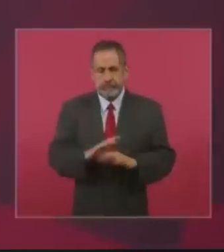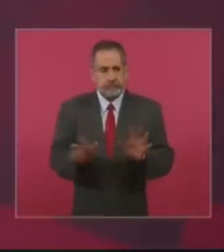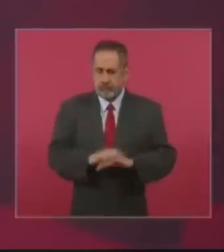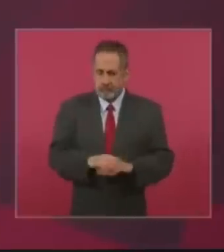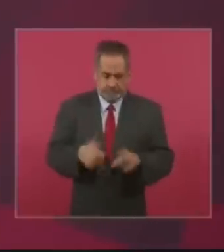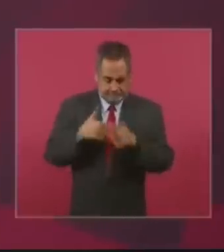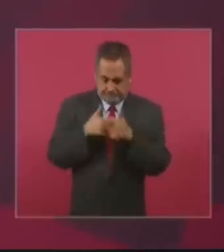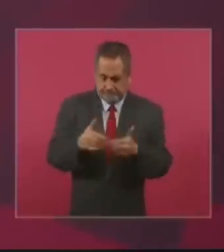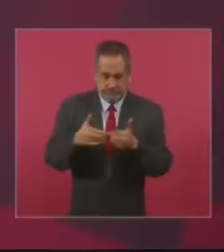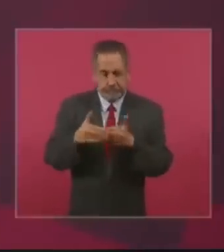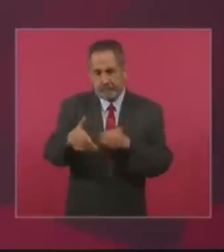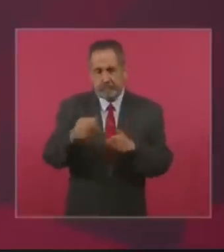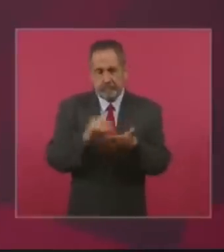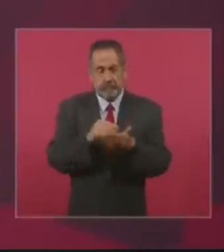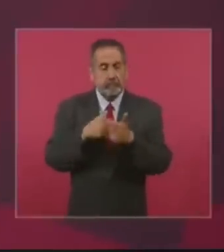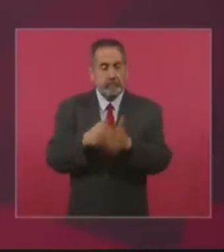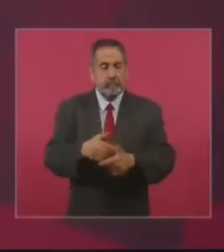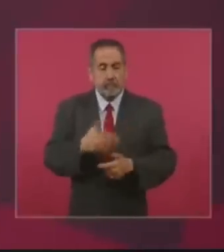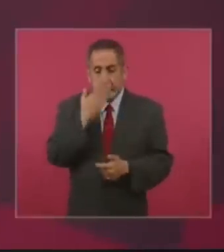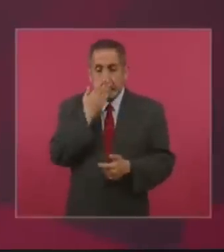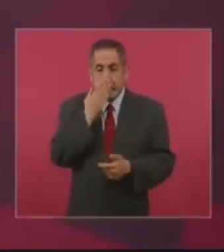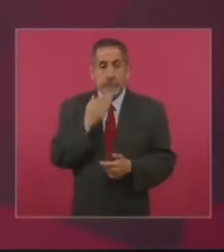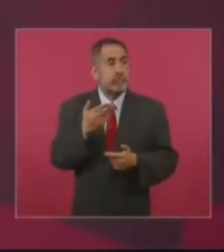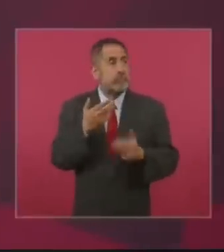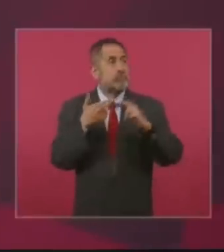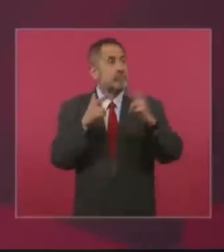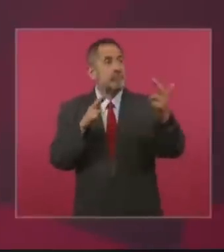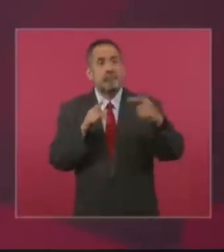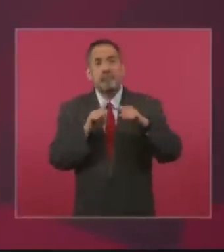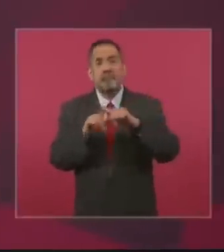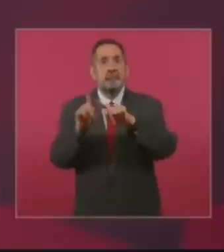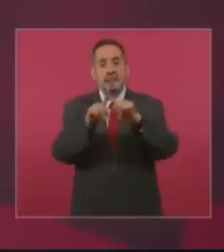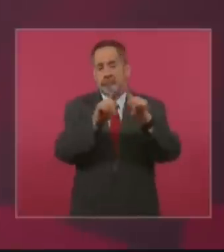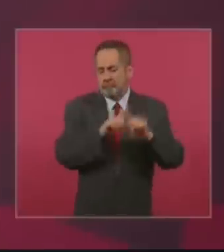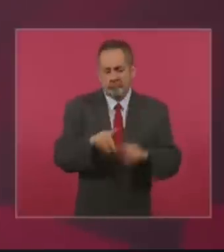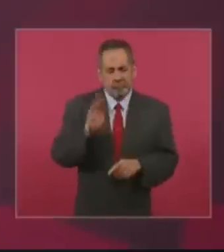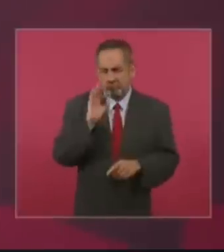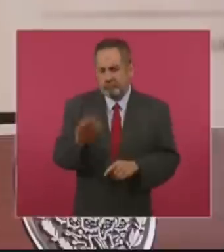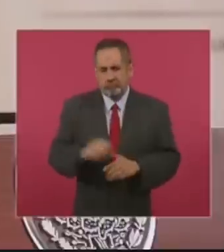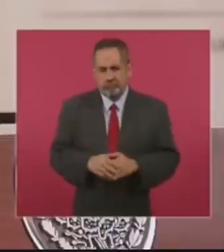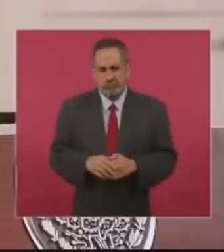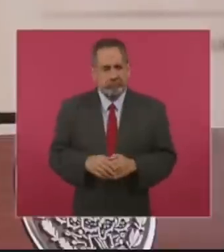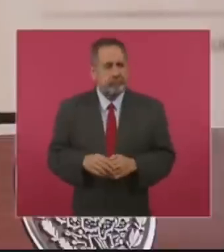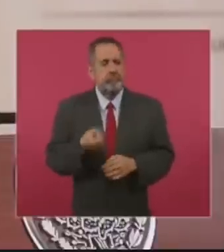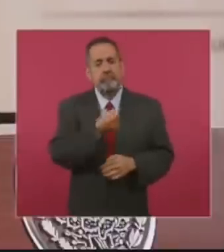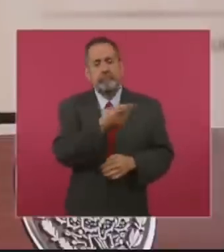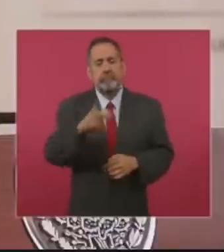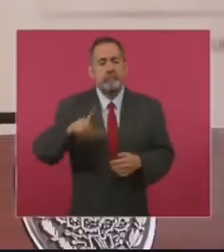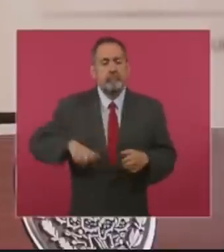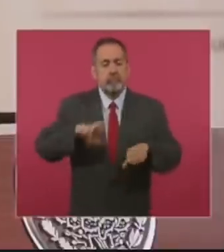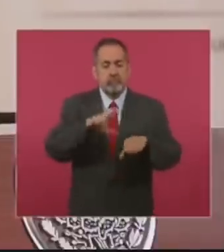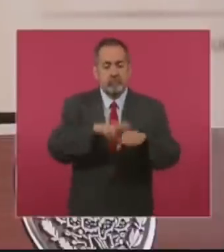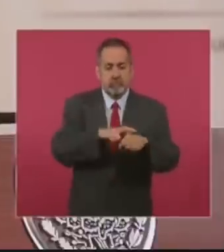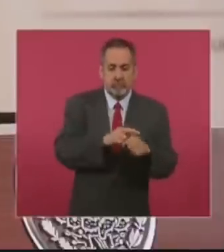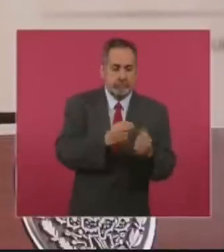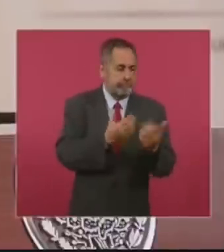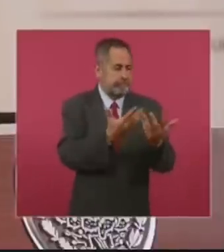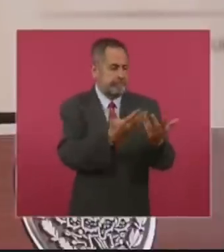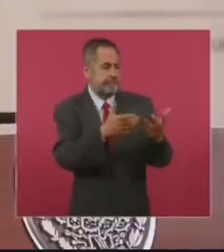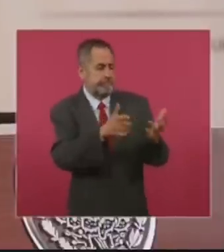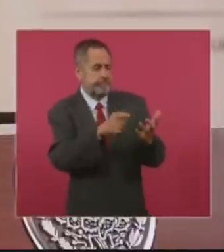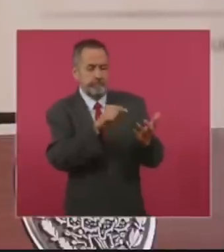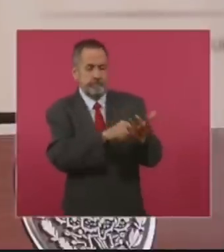Y así vamos a continuar y llevamos buenas relaciones con los gobernadores gobernadoras